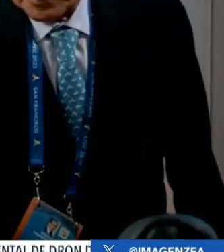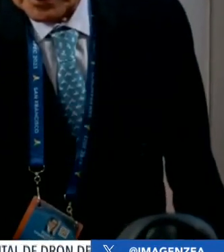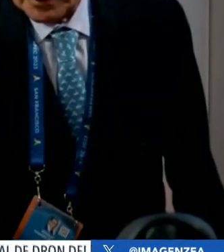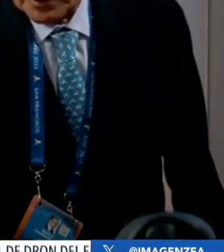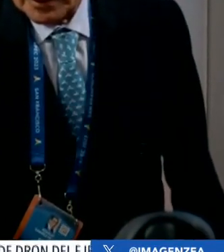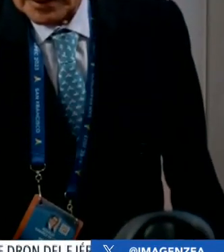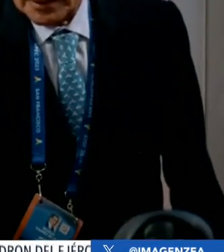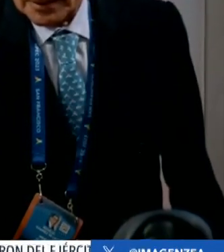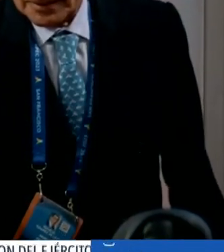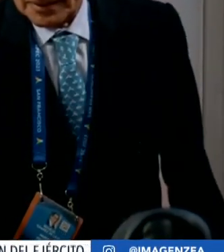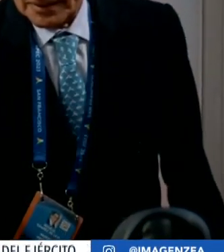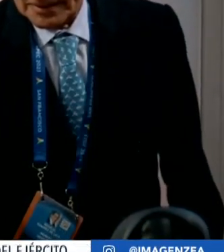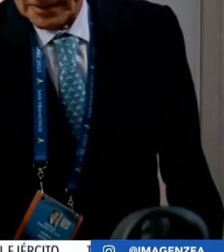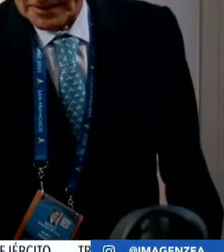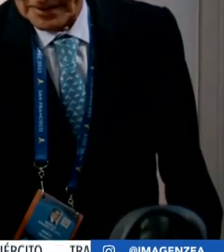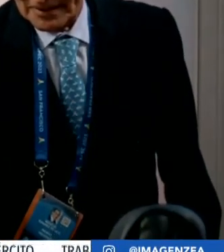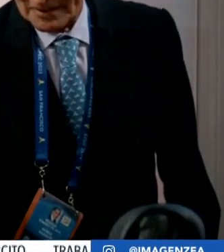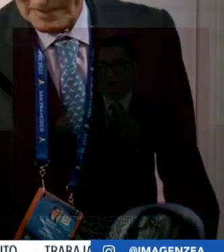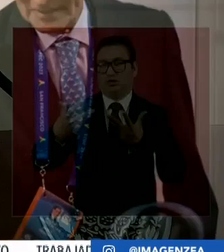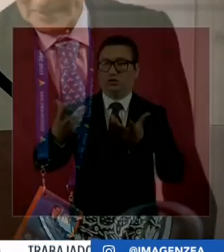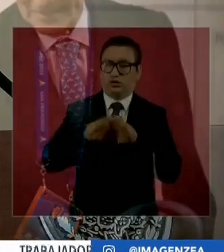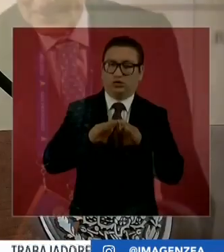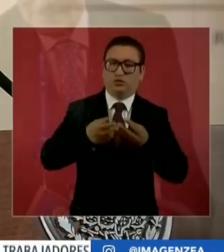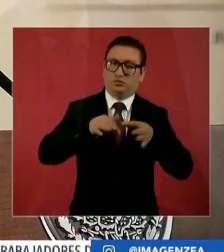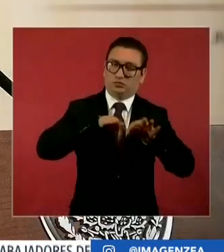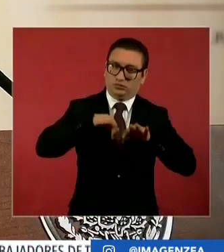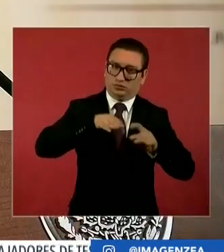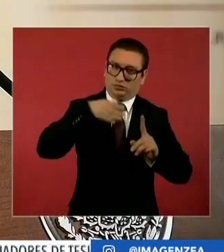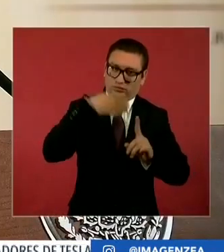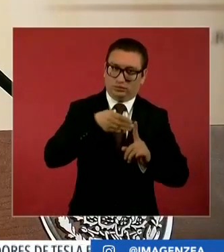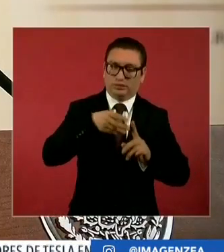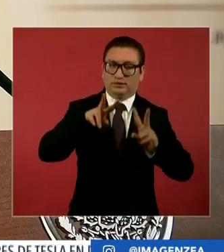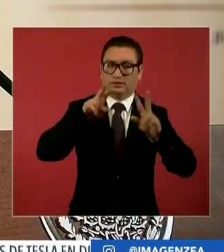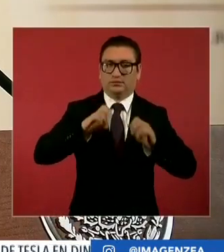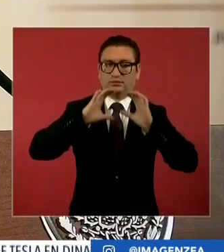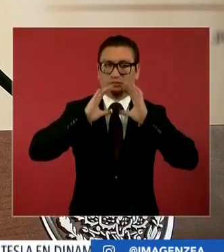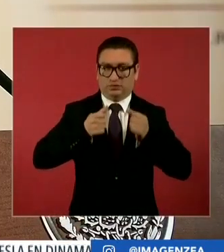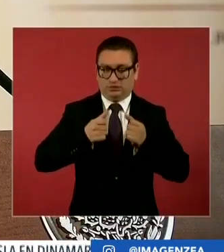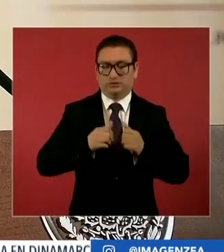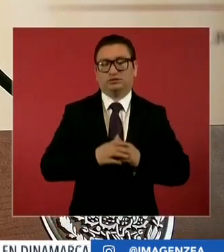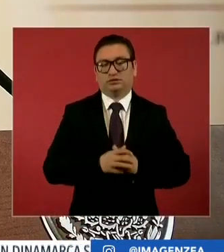O. Van a trabajar en cuestiones hacendarias